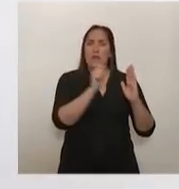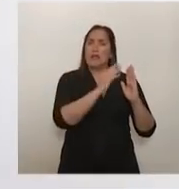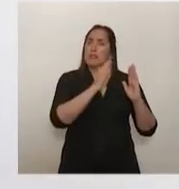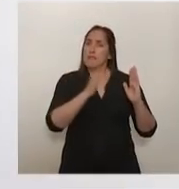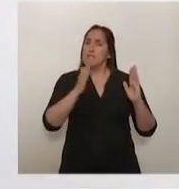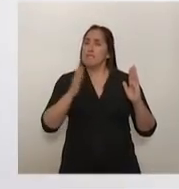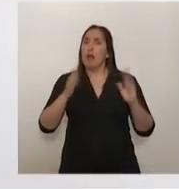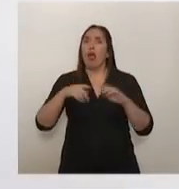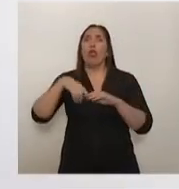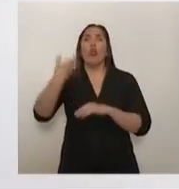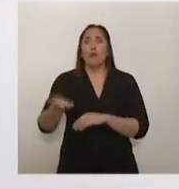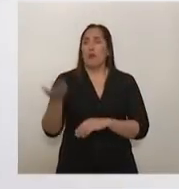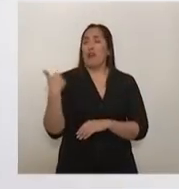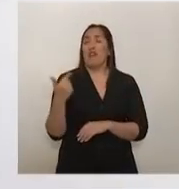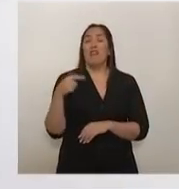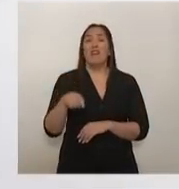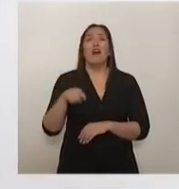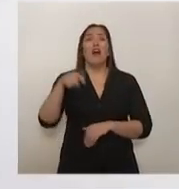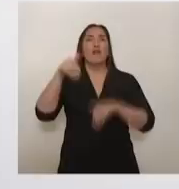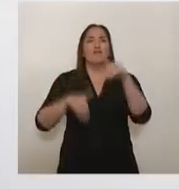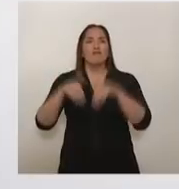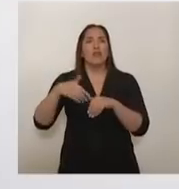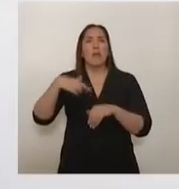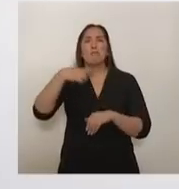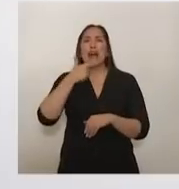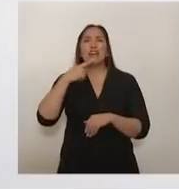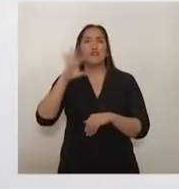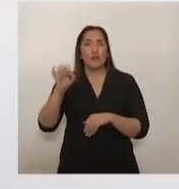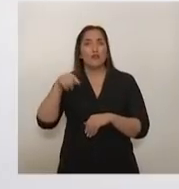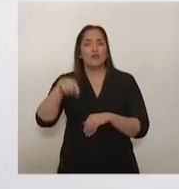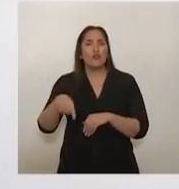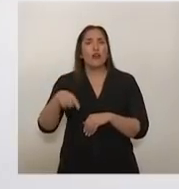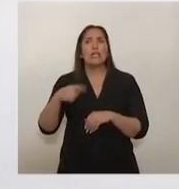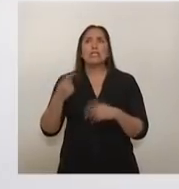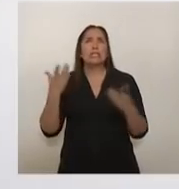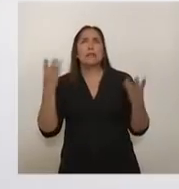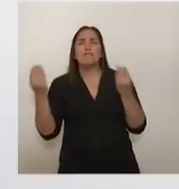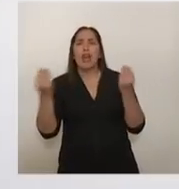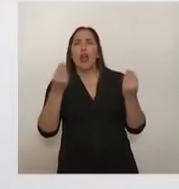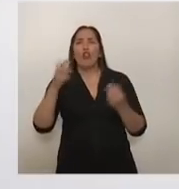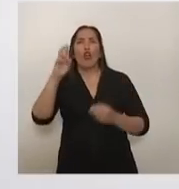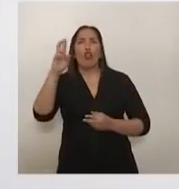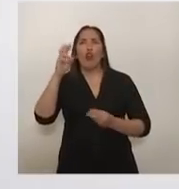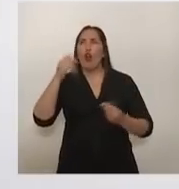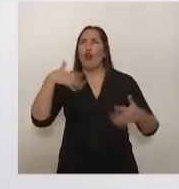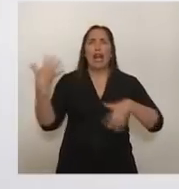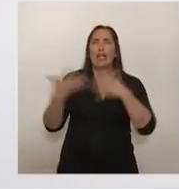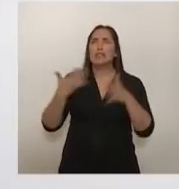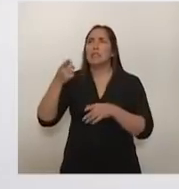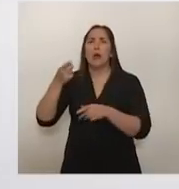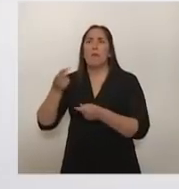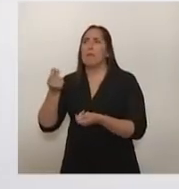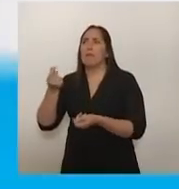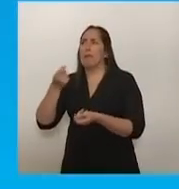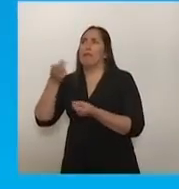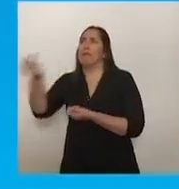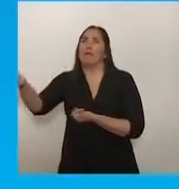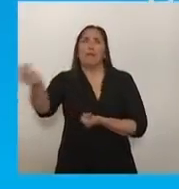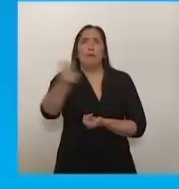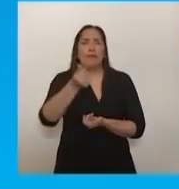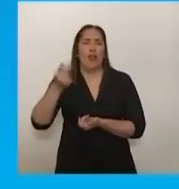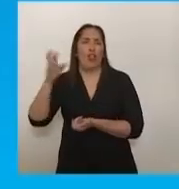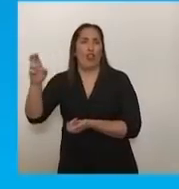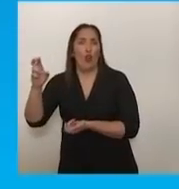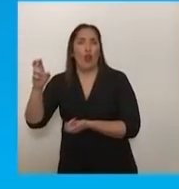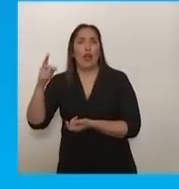los resultados de las PASO, que generaron otro salto en el dólar por el miedo de millones de argentinos que salieron a vender sus pesos. Ese miedo